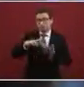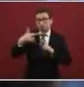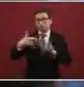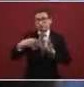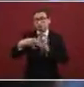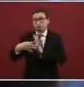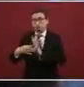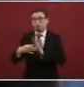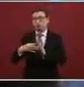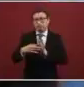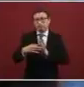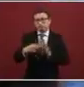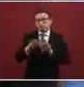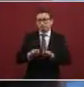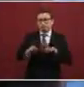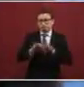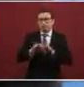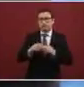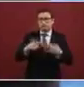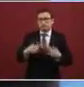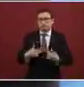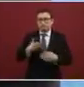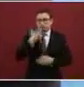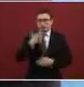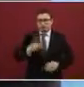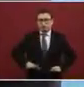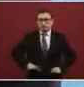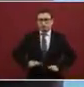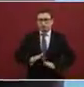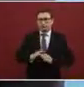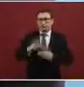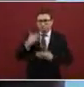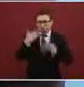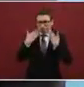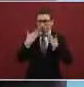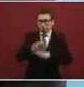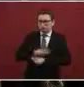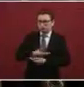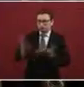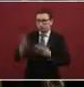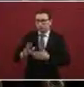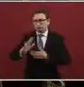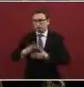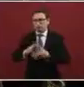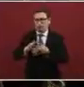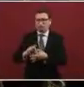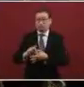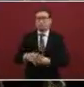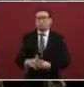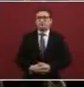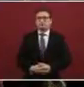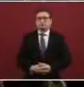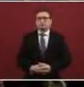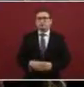causas de la humanidad: la generosidad, la solidaridad, el compromiso con los